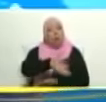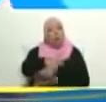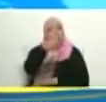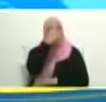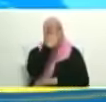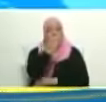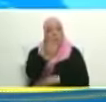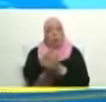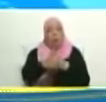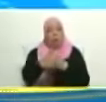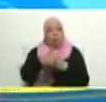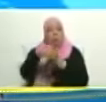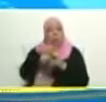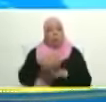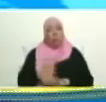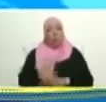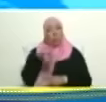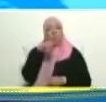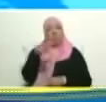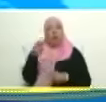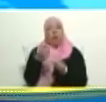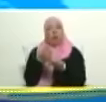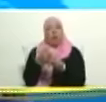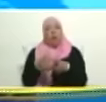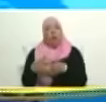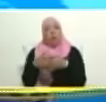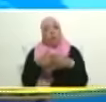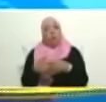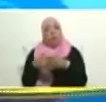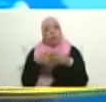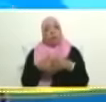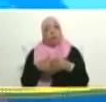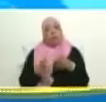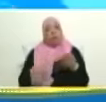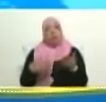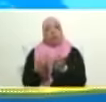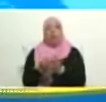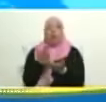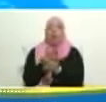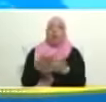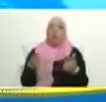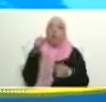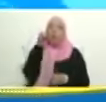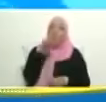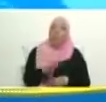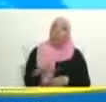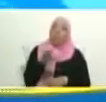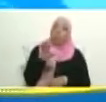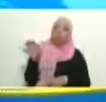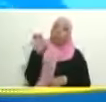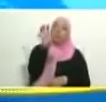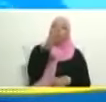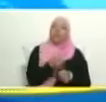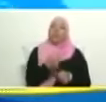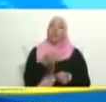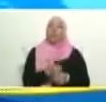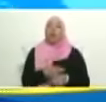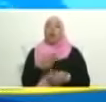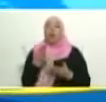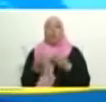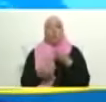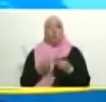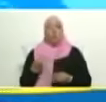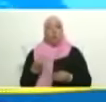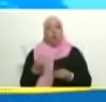para someter al pueblo a los paquetes neoliberales, para entregar la soberanía de los países y acallar la voz de los pueblos, como